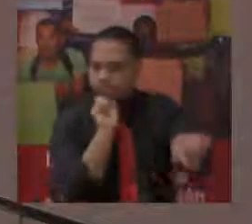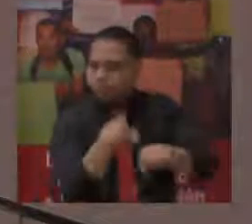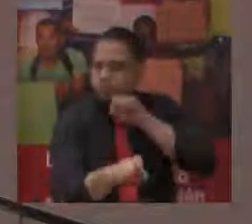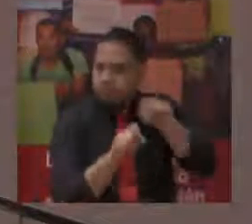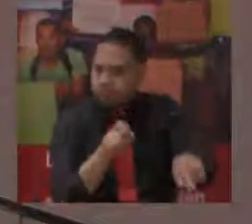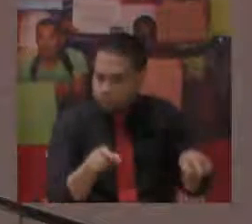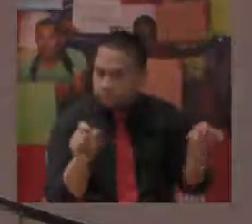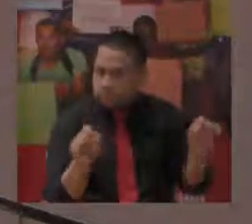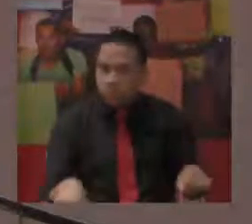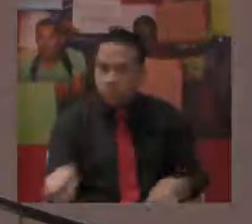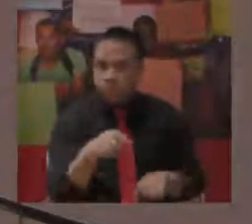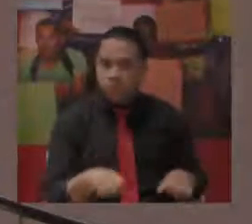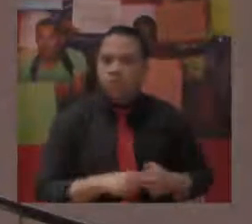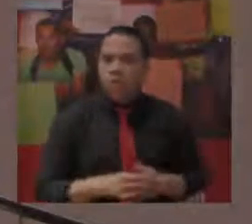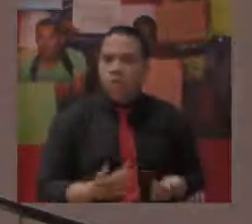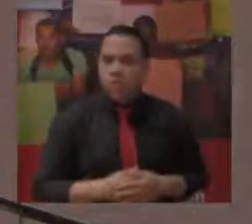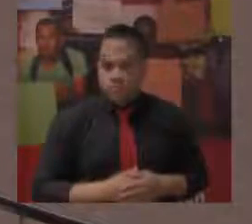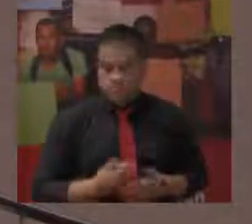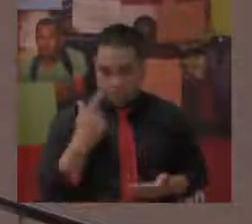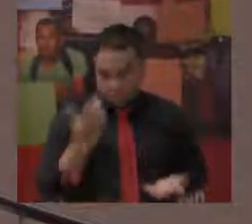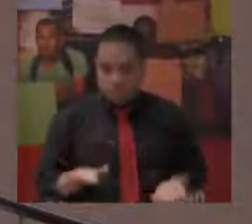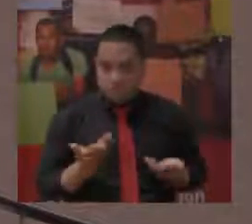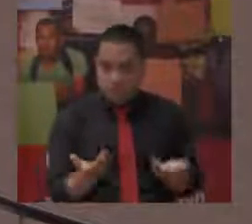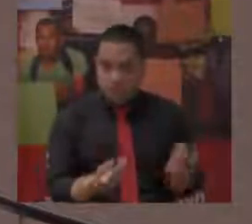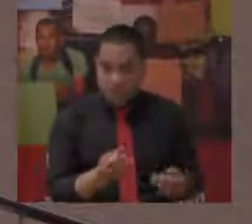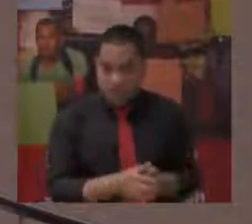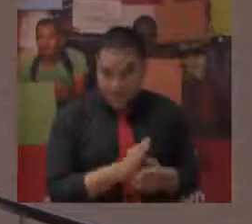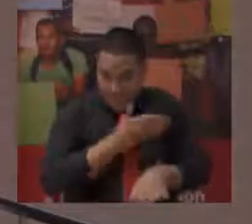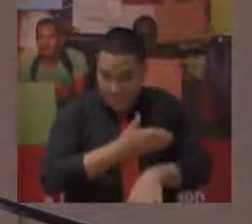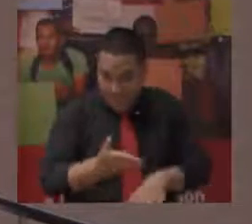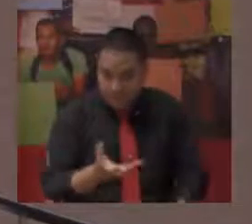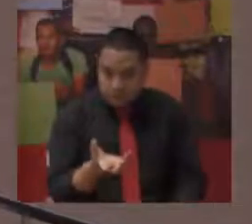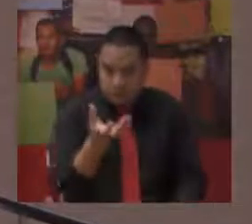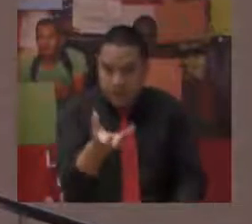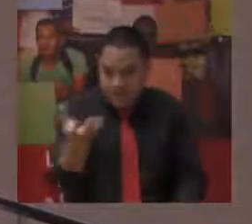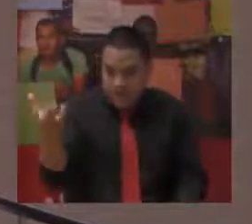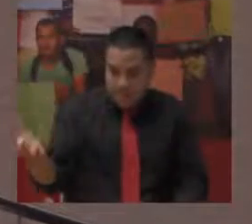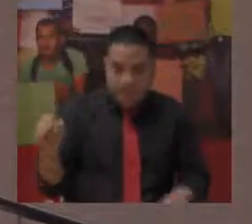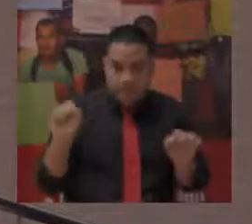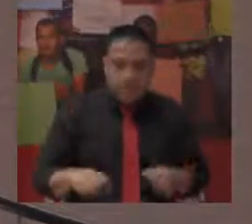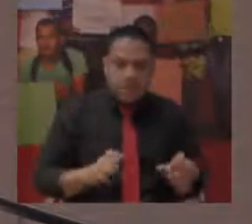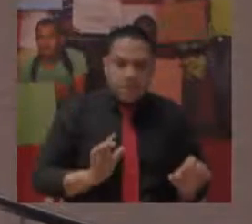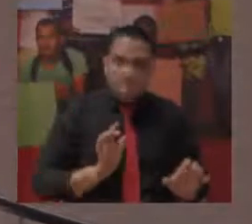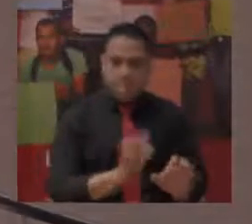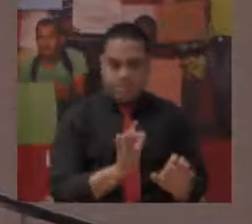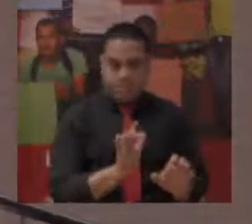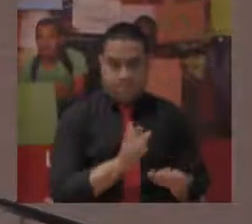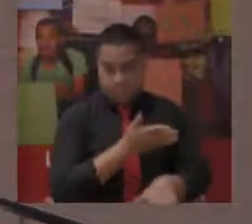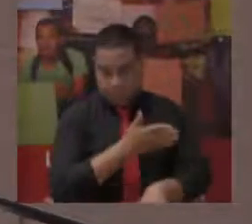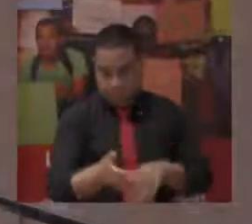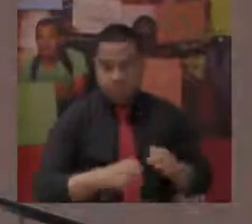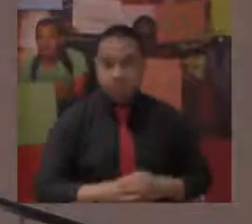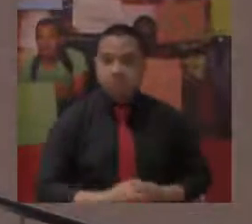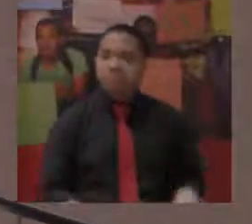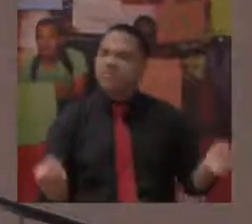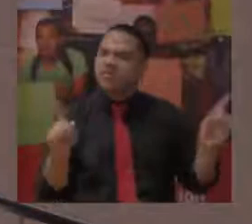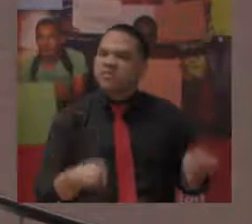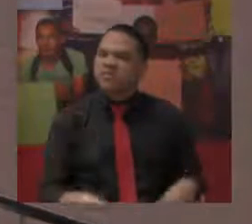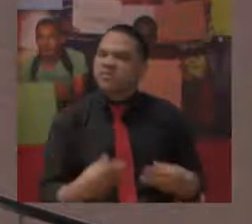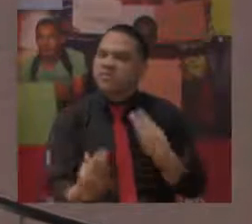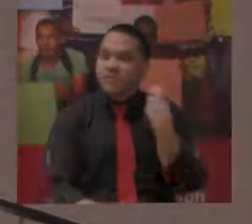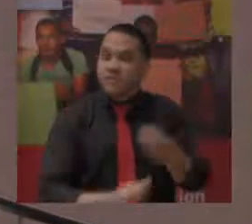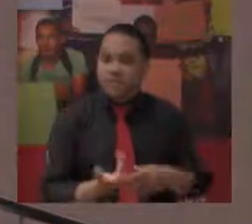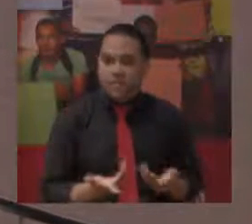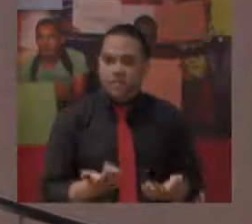entregar unos transmisores y ustedes van a votar. De eso les contaré más adelante. Y también será la oportunidad de plantear